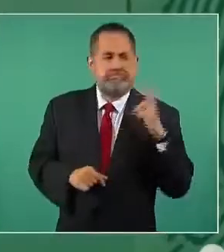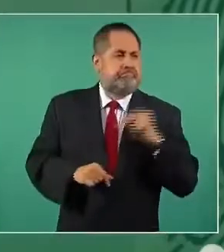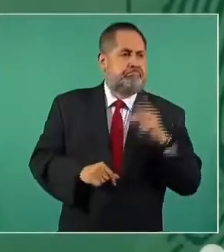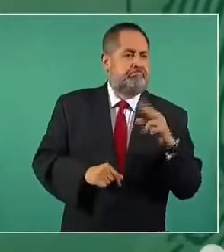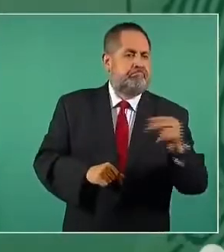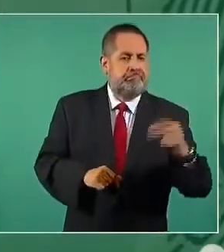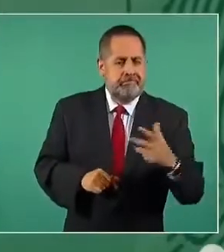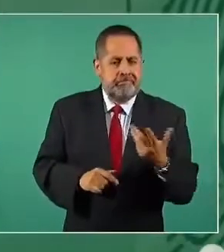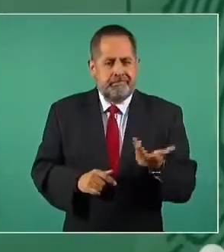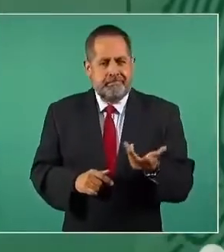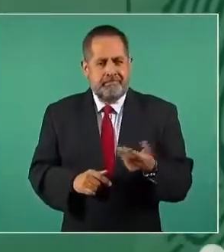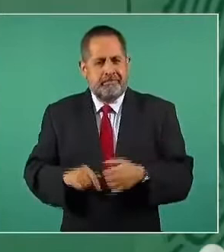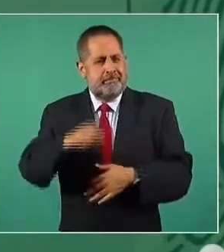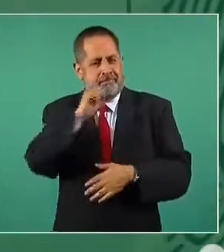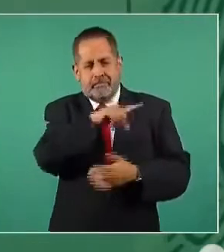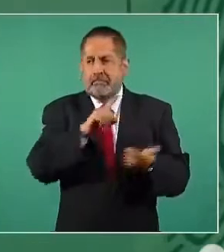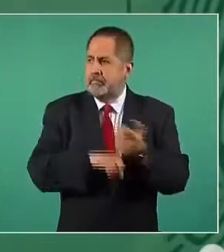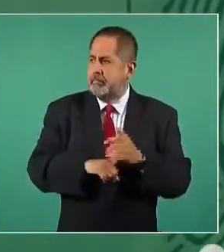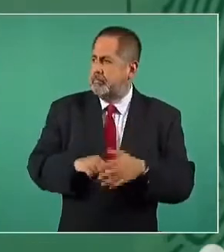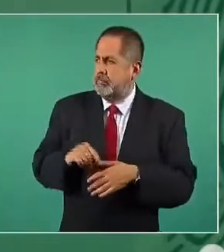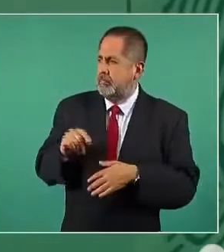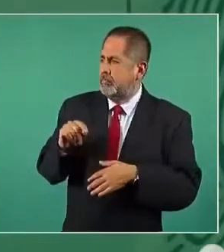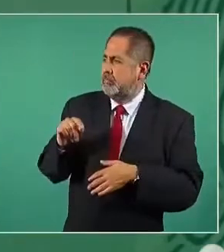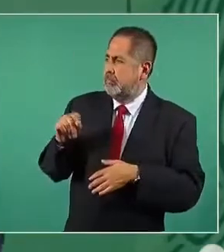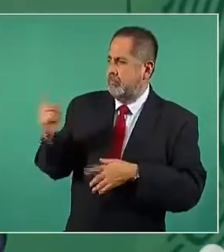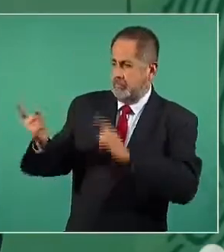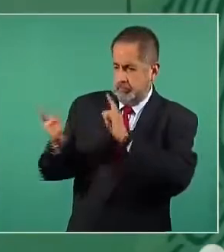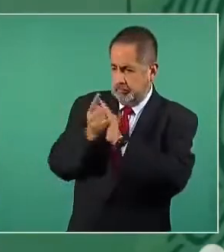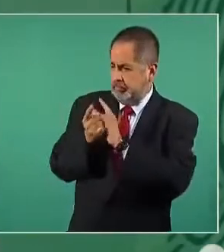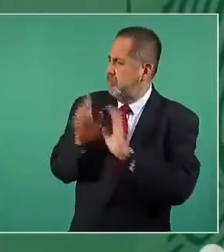Y al mismo tiempo ellos están alentando